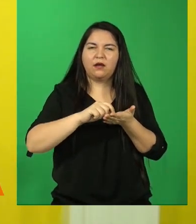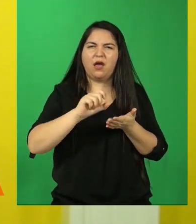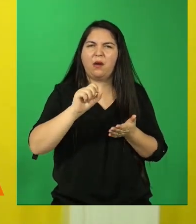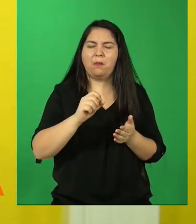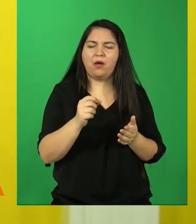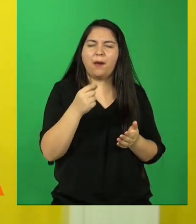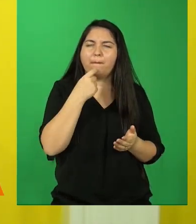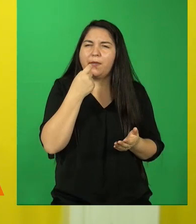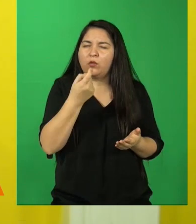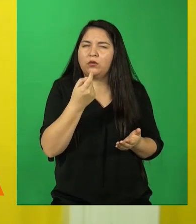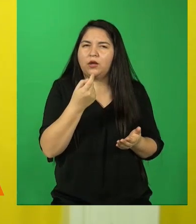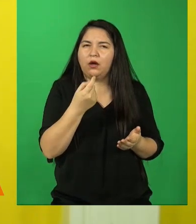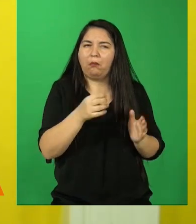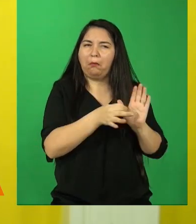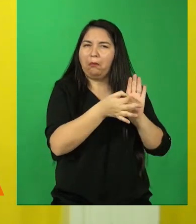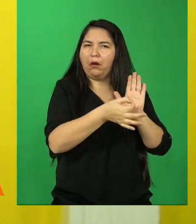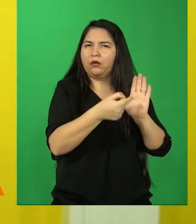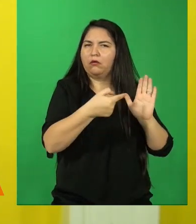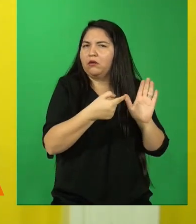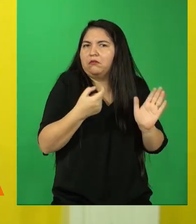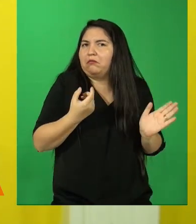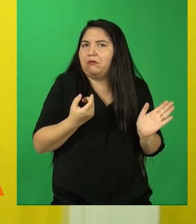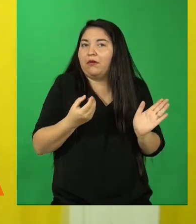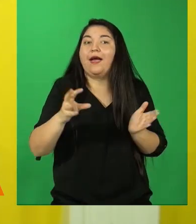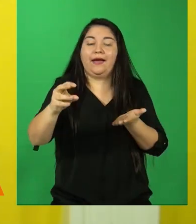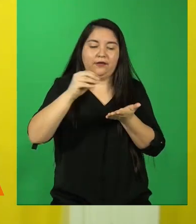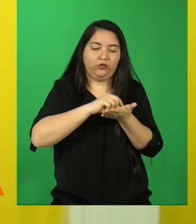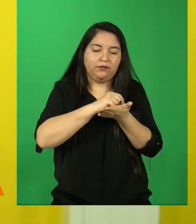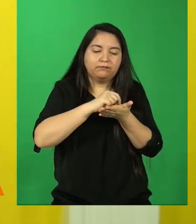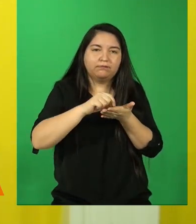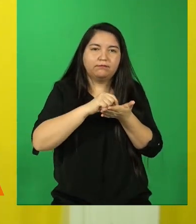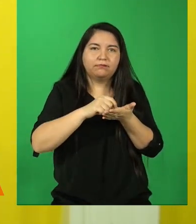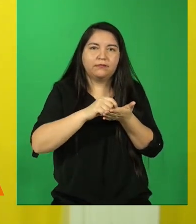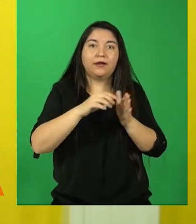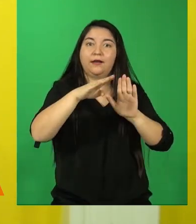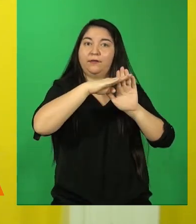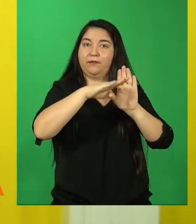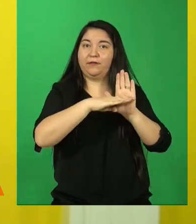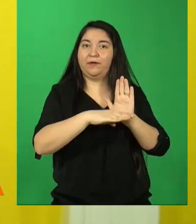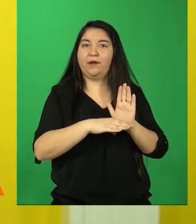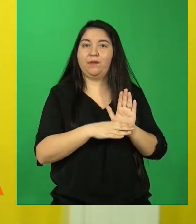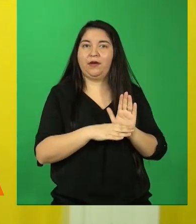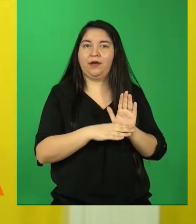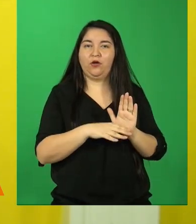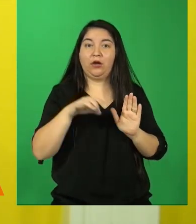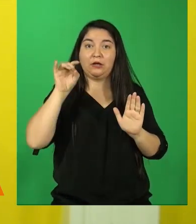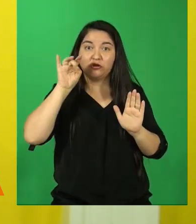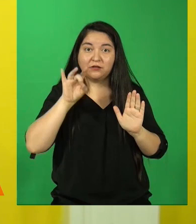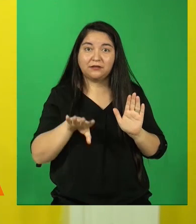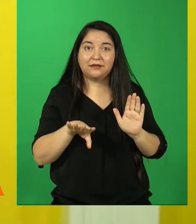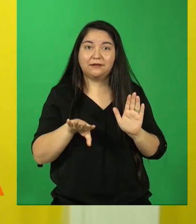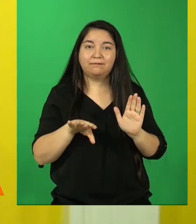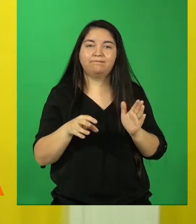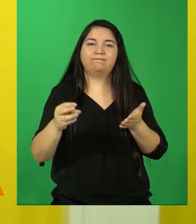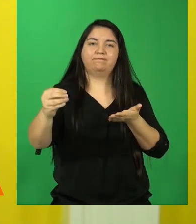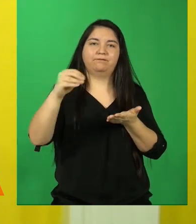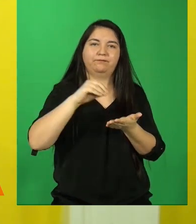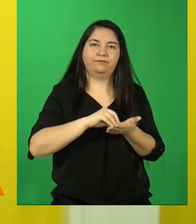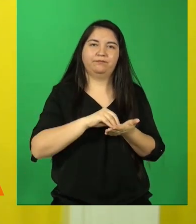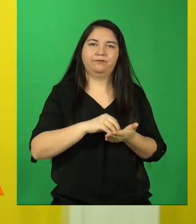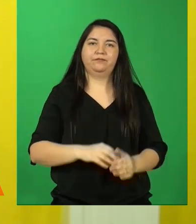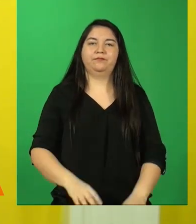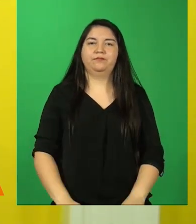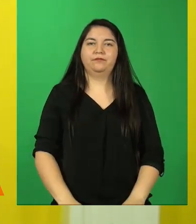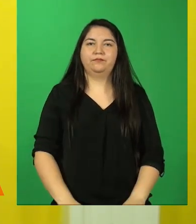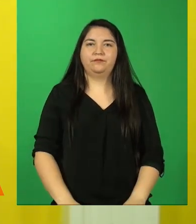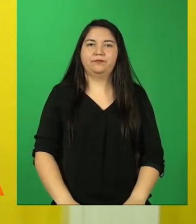es un cuento? Y yo voy a escribir, ¿ya? Todo lo que yo sé de un